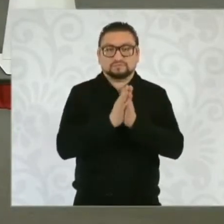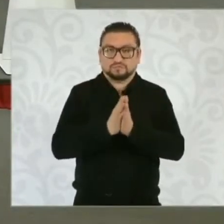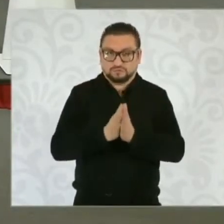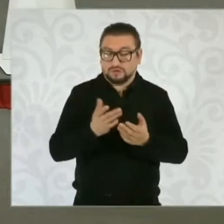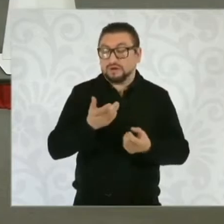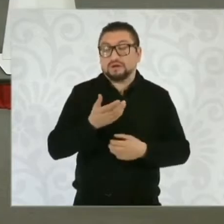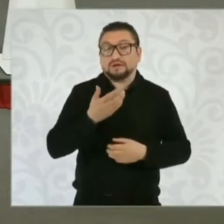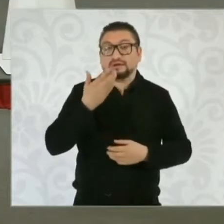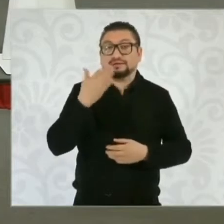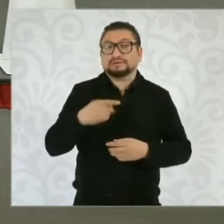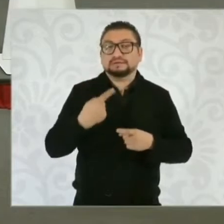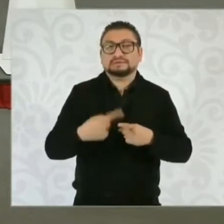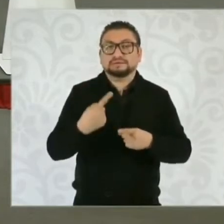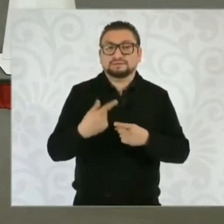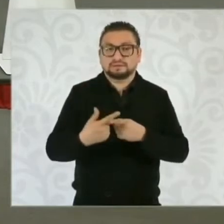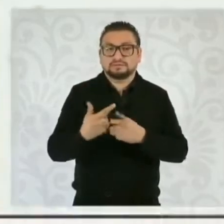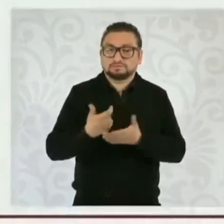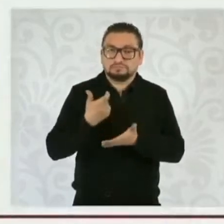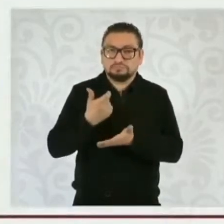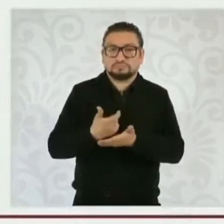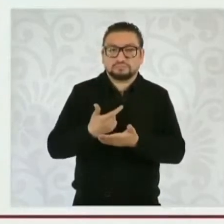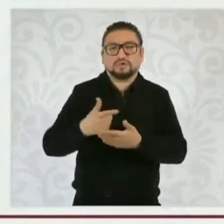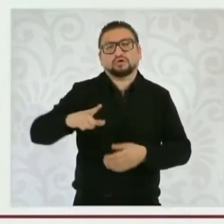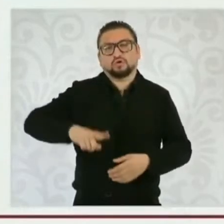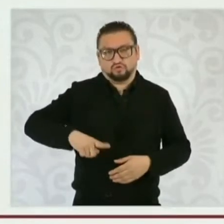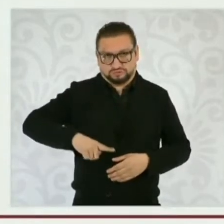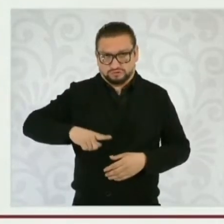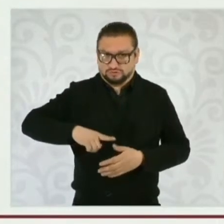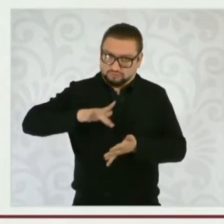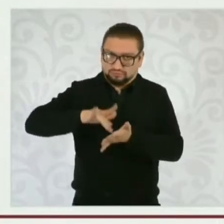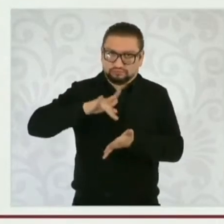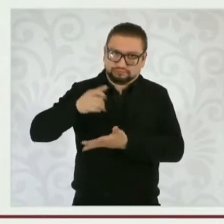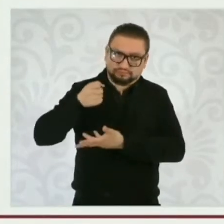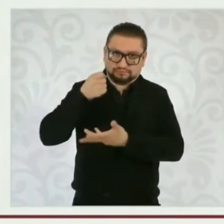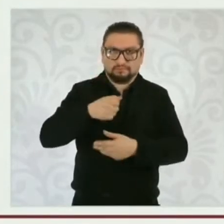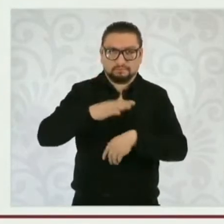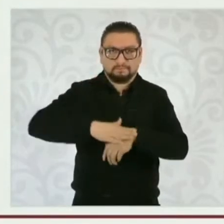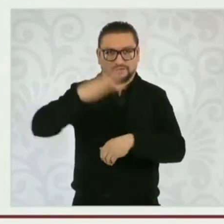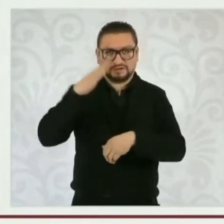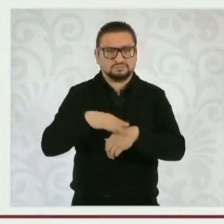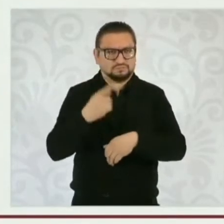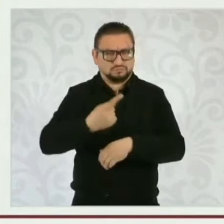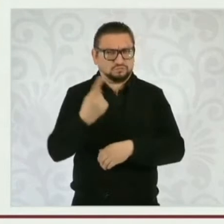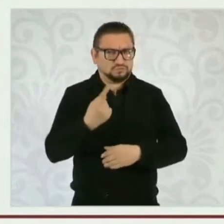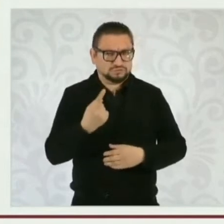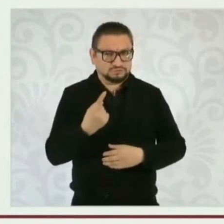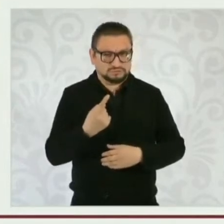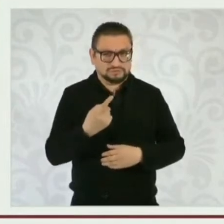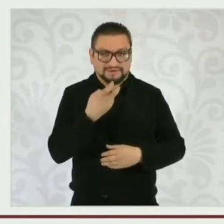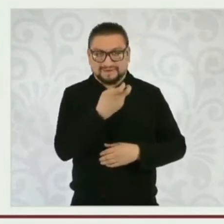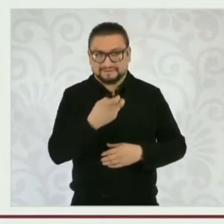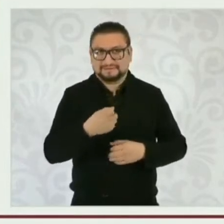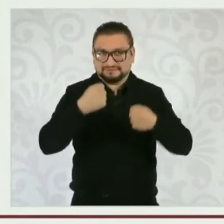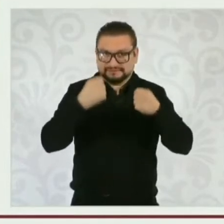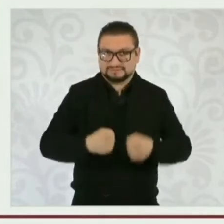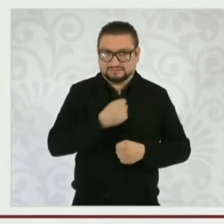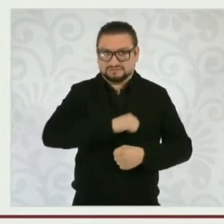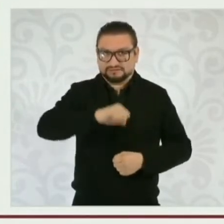quien aportará más será el gobierno, porque estos son los seguros de